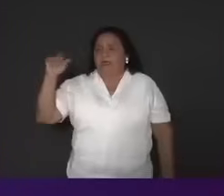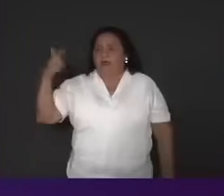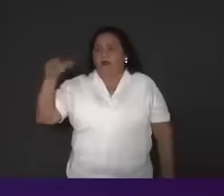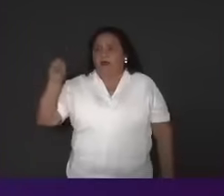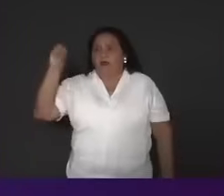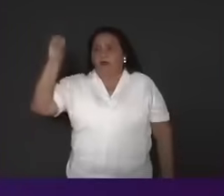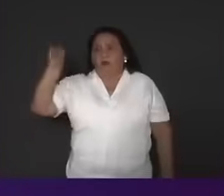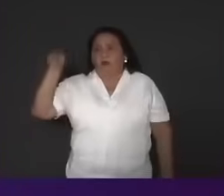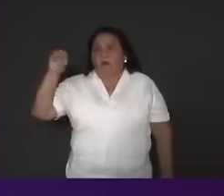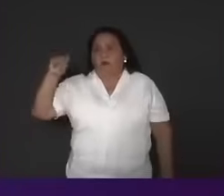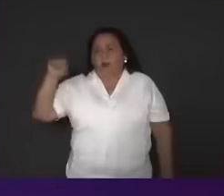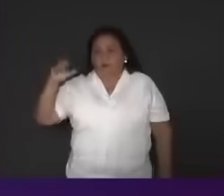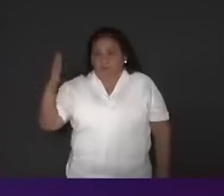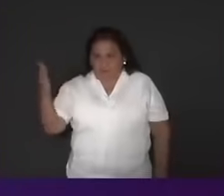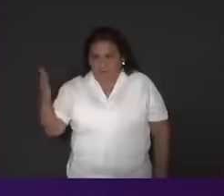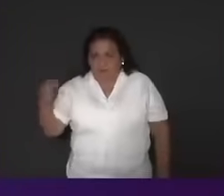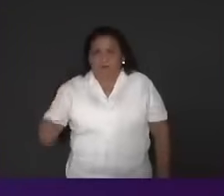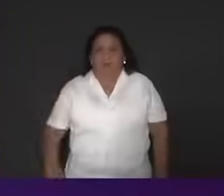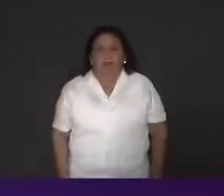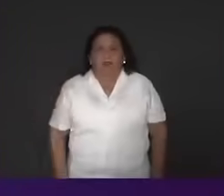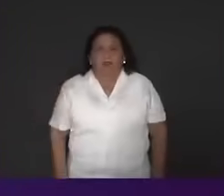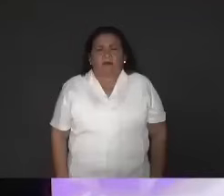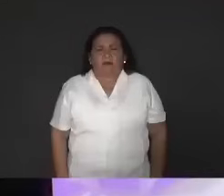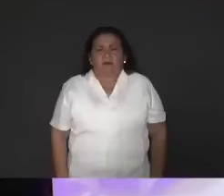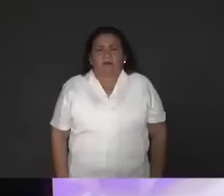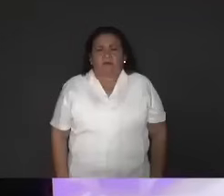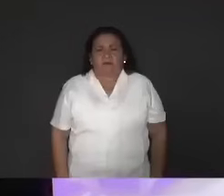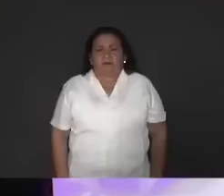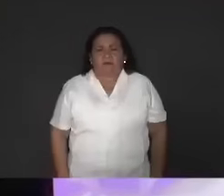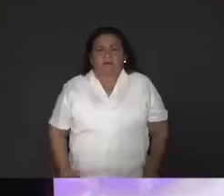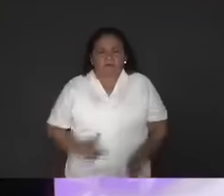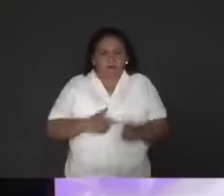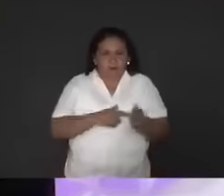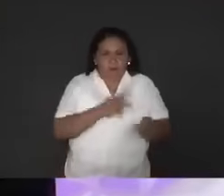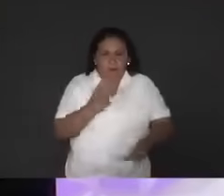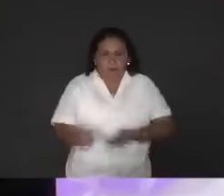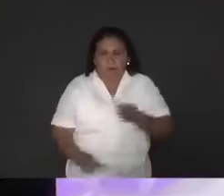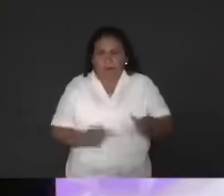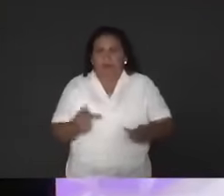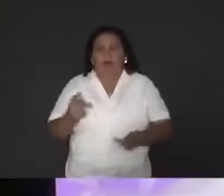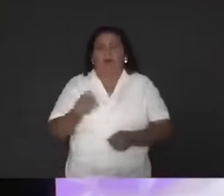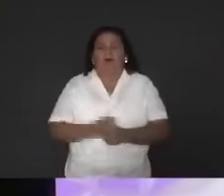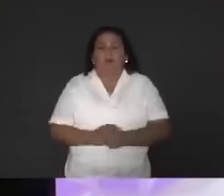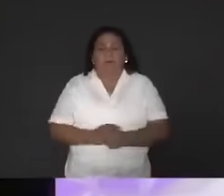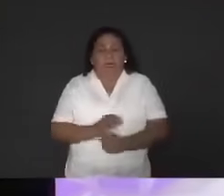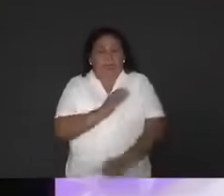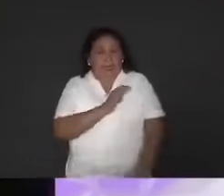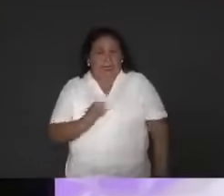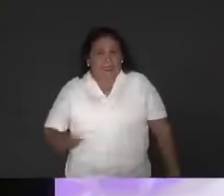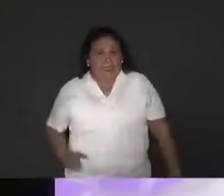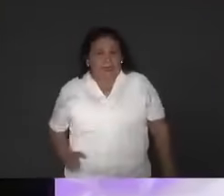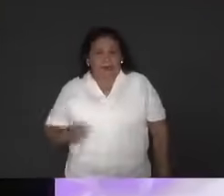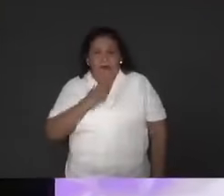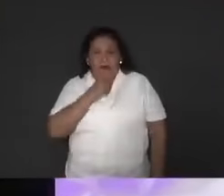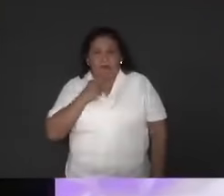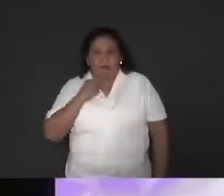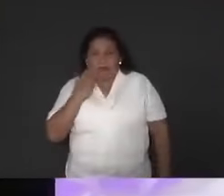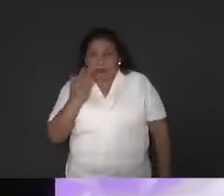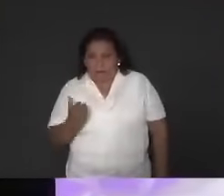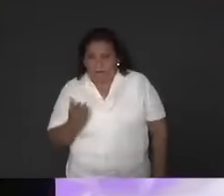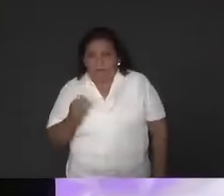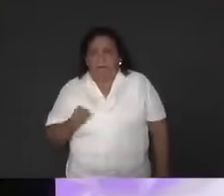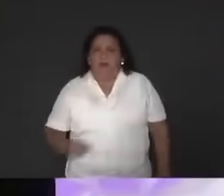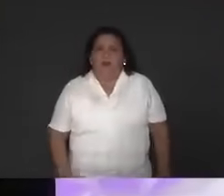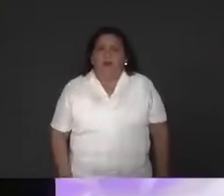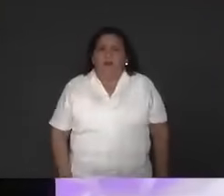tiempo? Adelante con la siguiente pregunta. Continuamos, es el turno del candidato Renán Alberto Barrera Concha. La última pregunta que queda pendiente por